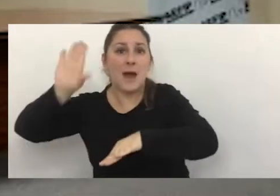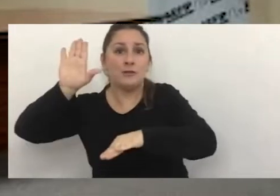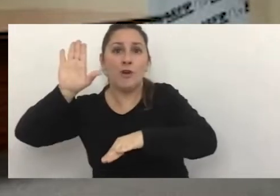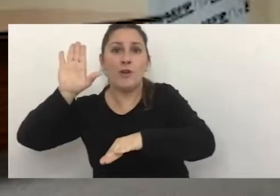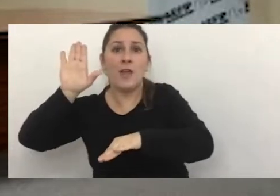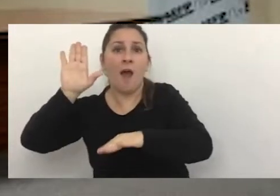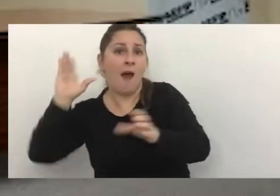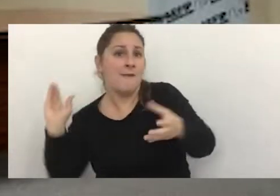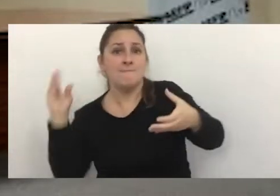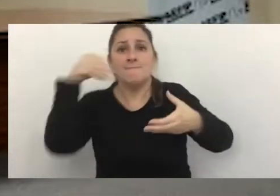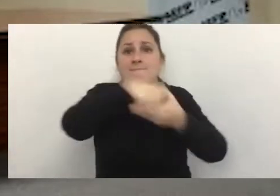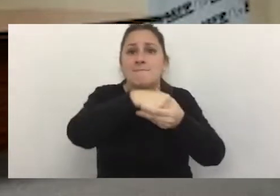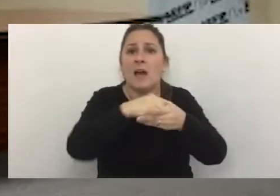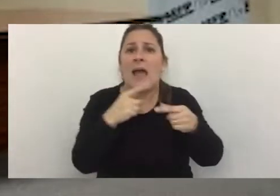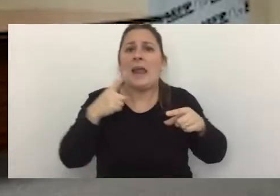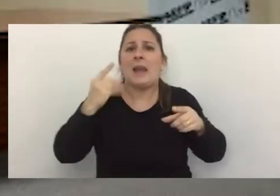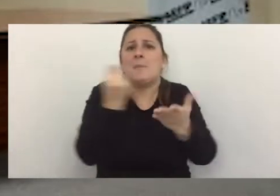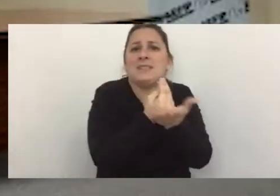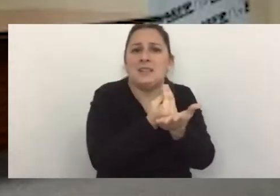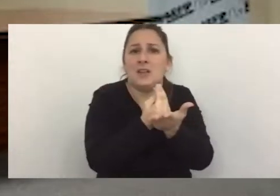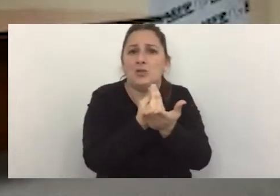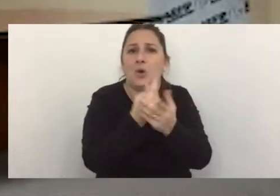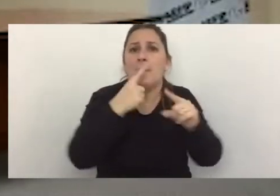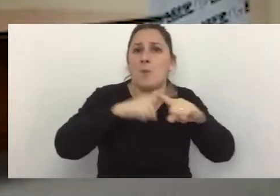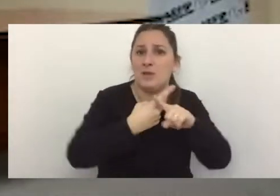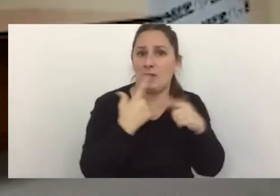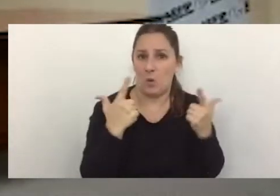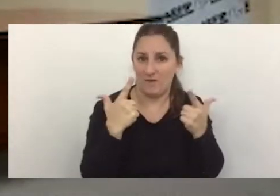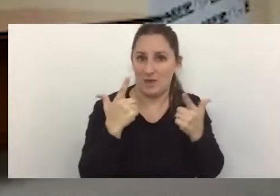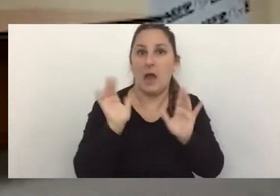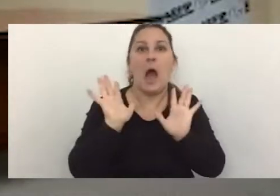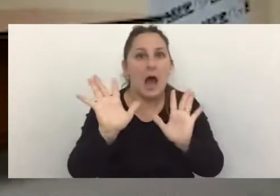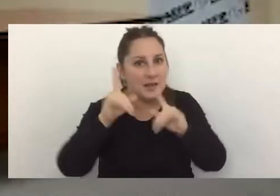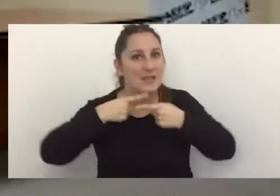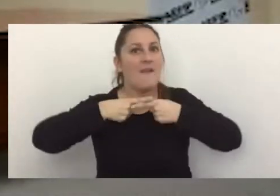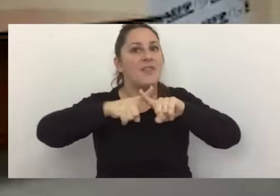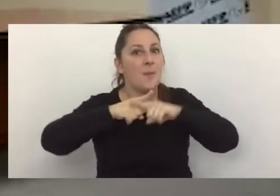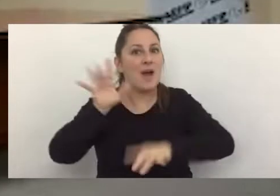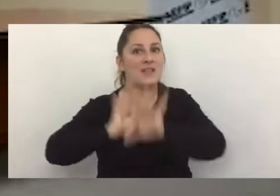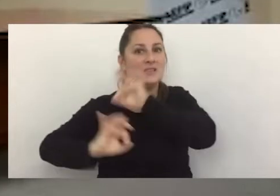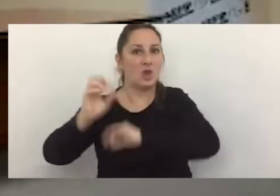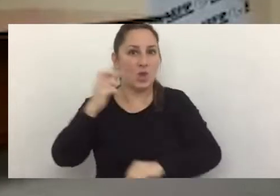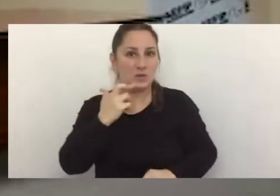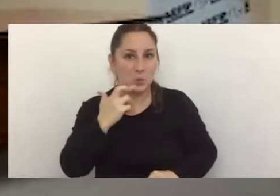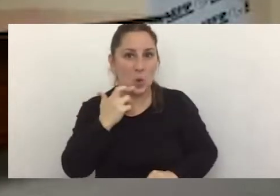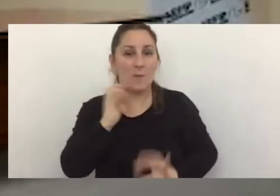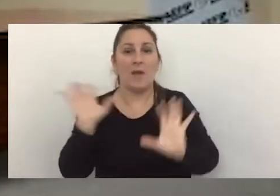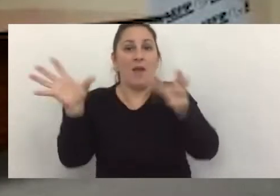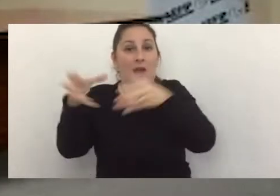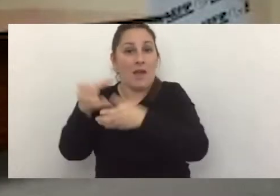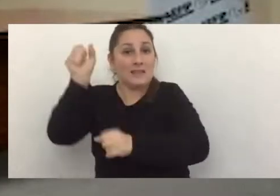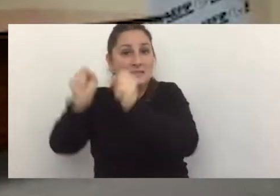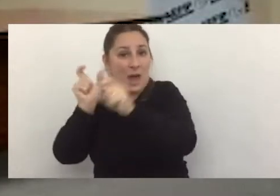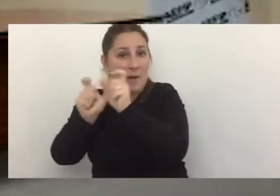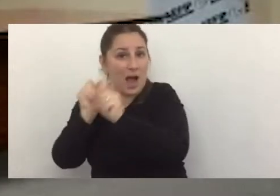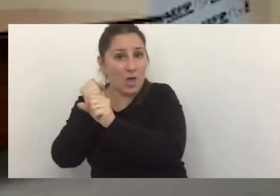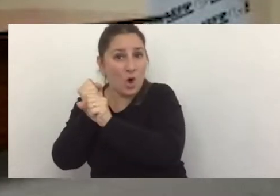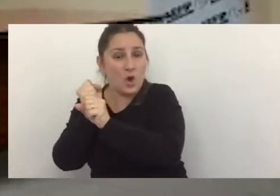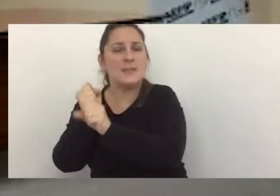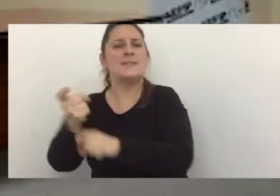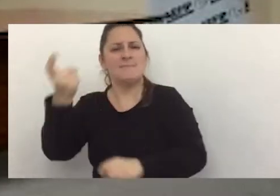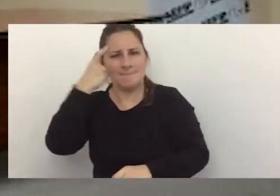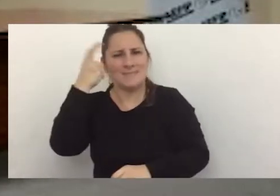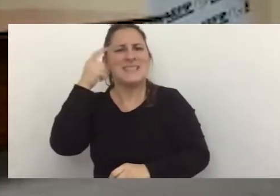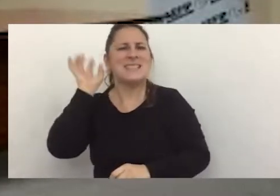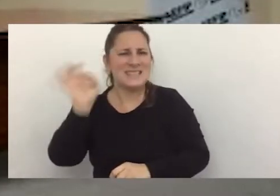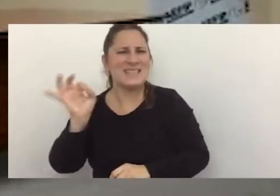representación política. Y este sí es un debate serio que se da en el siglo XIX. Y la clase trabajadora, consciente de esa falta